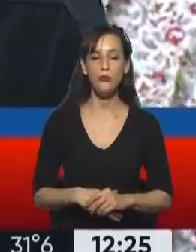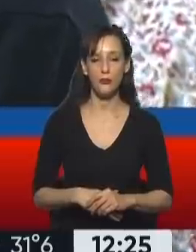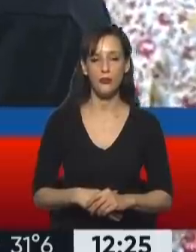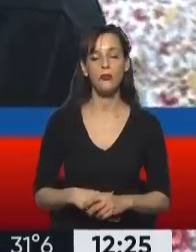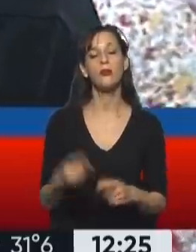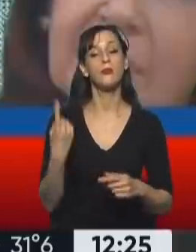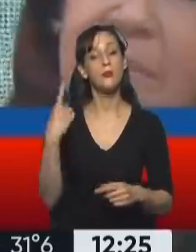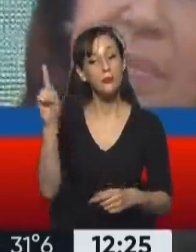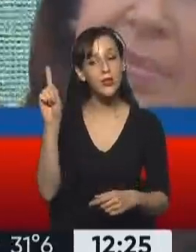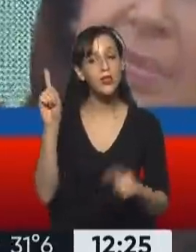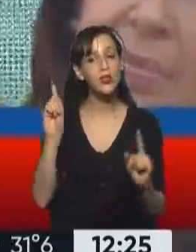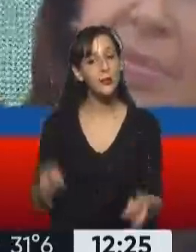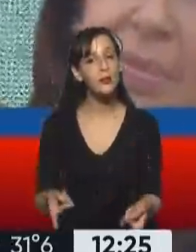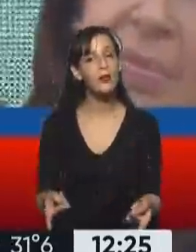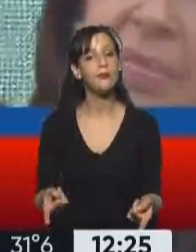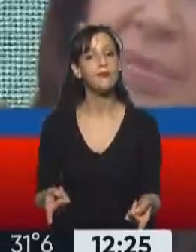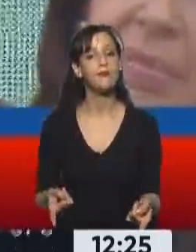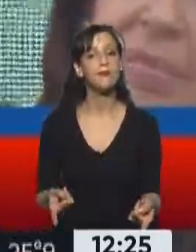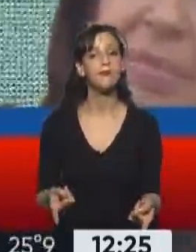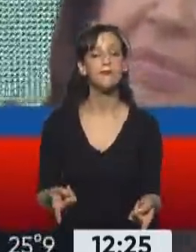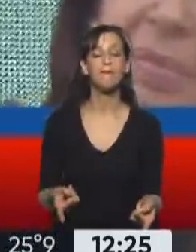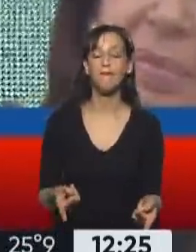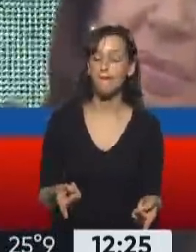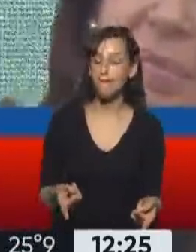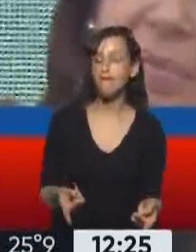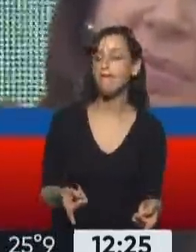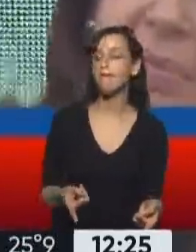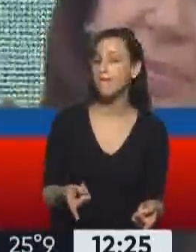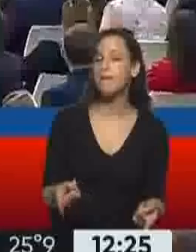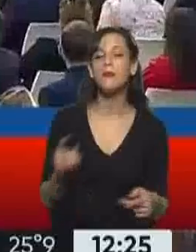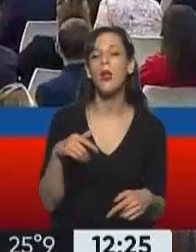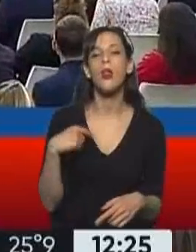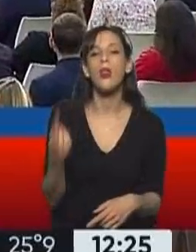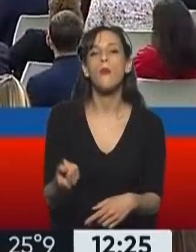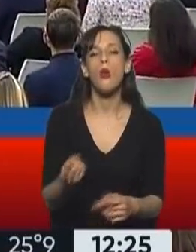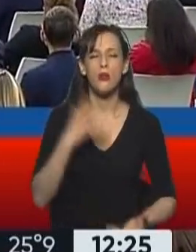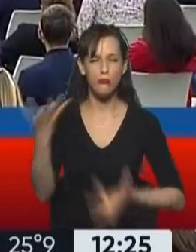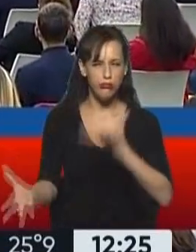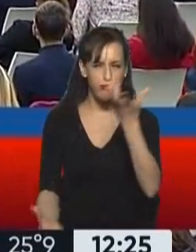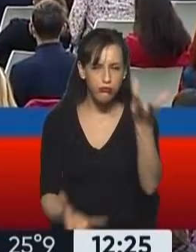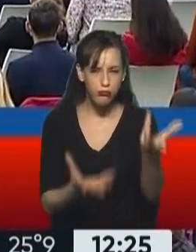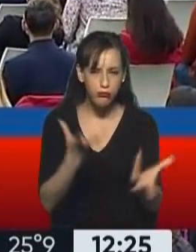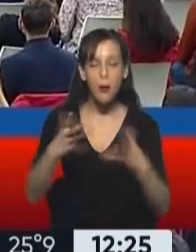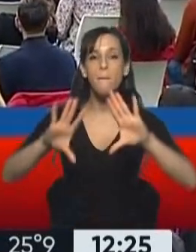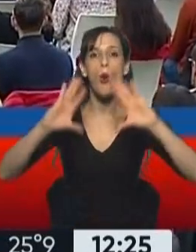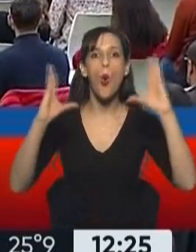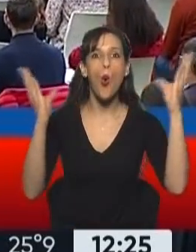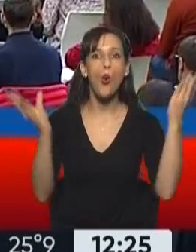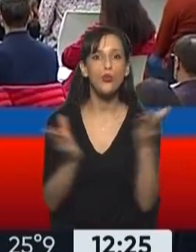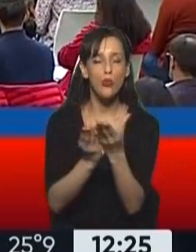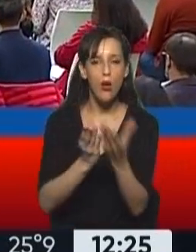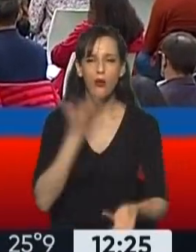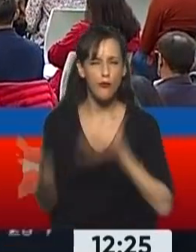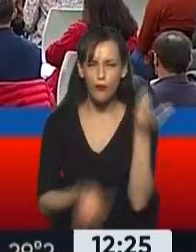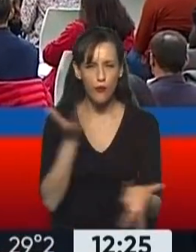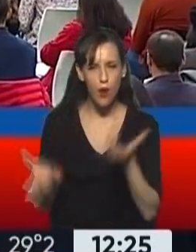Pero también, miren cómo será, que de repente cuando suceden incendios por todas partes del mundo, todo el